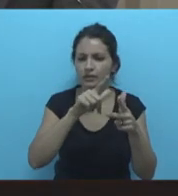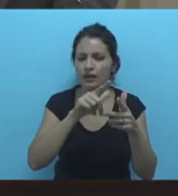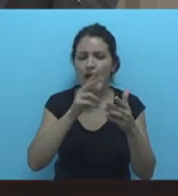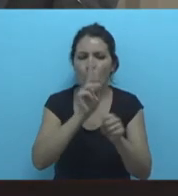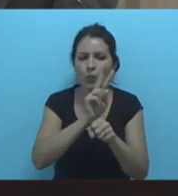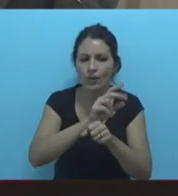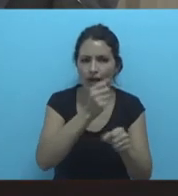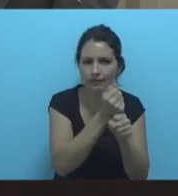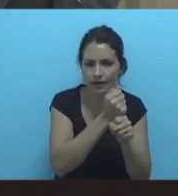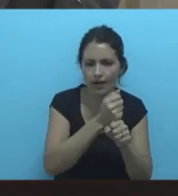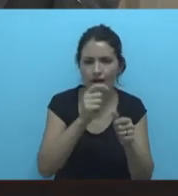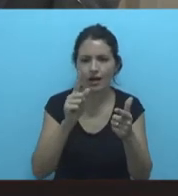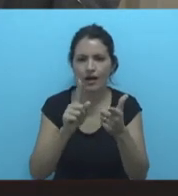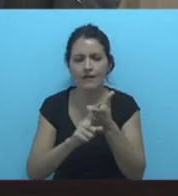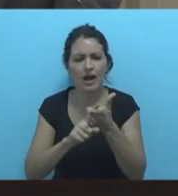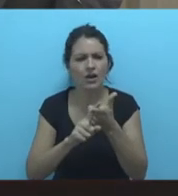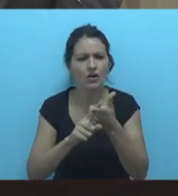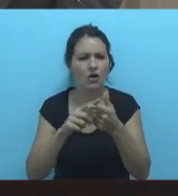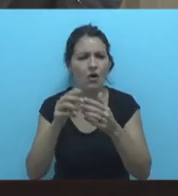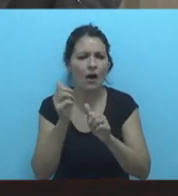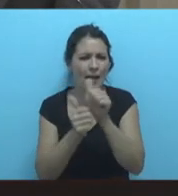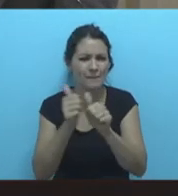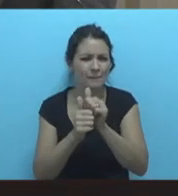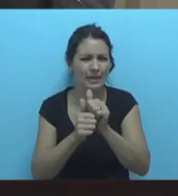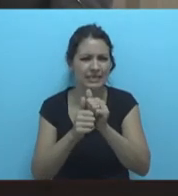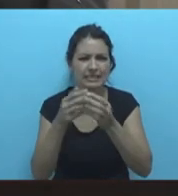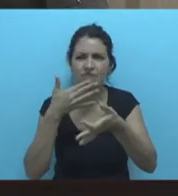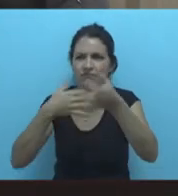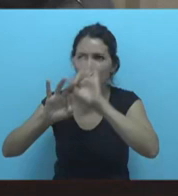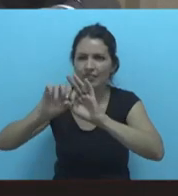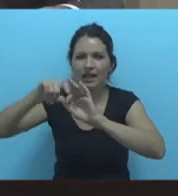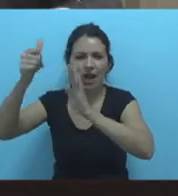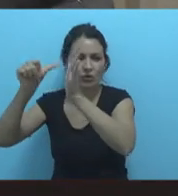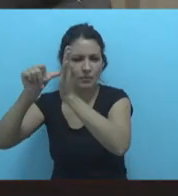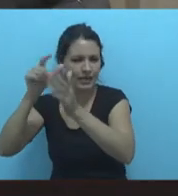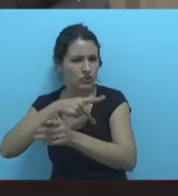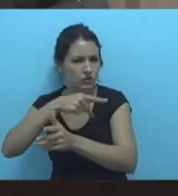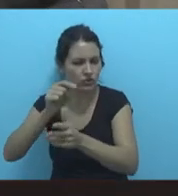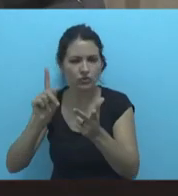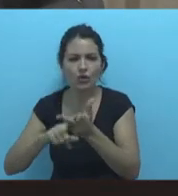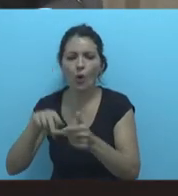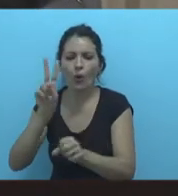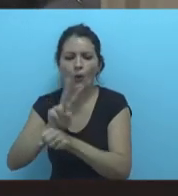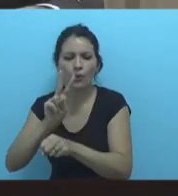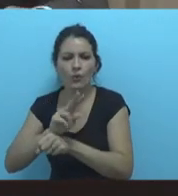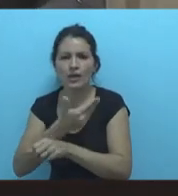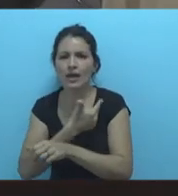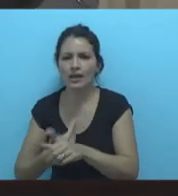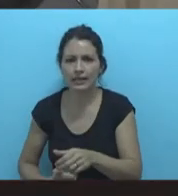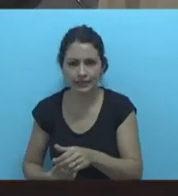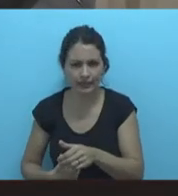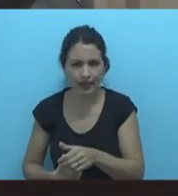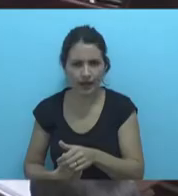trabajo, asegurar la no extranjerización de la empresa y defender el patrimonio del Estado. ¿Ponemos en consideración el proyecto? Aprobado. Tiene la